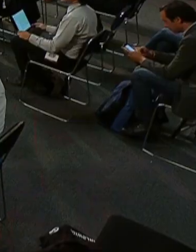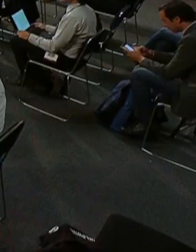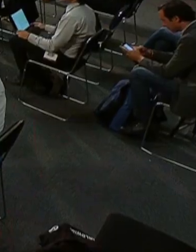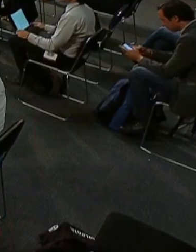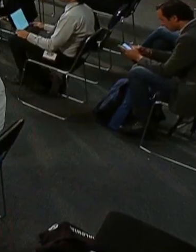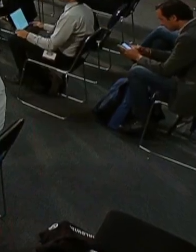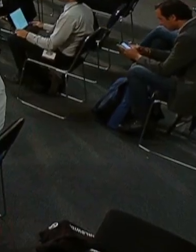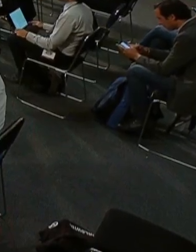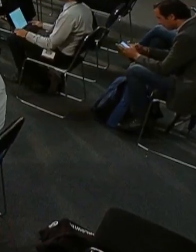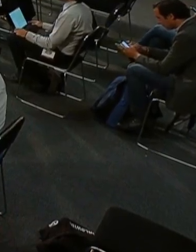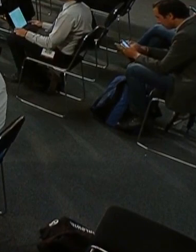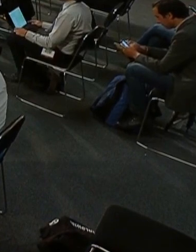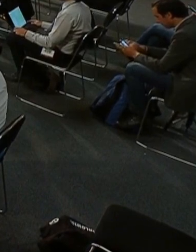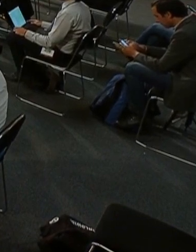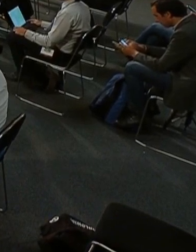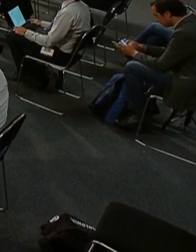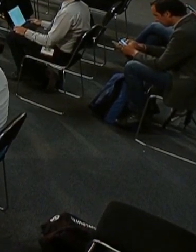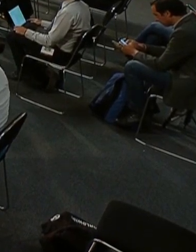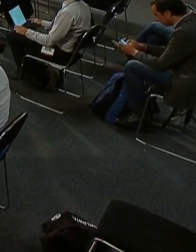Ya